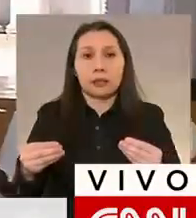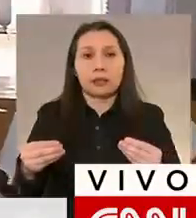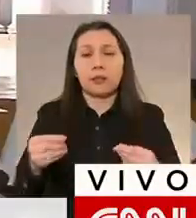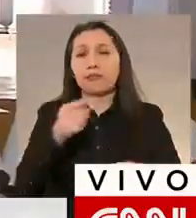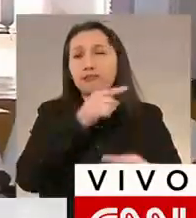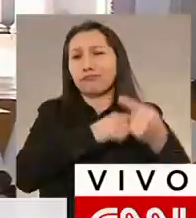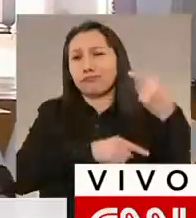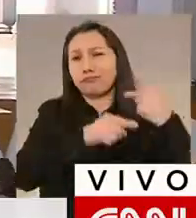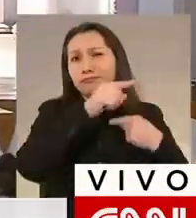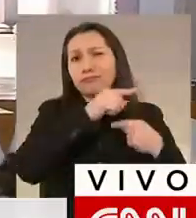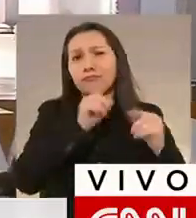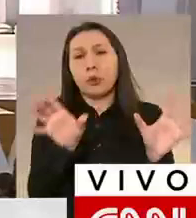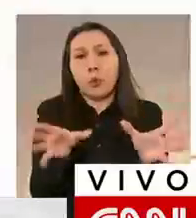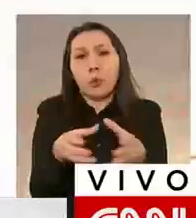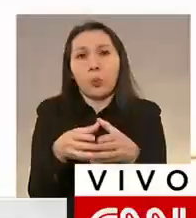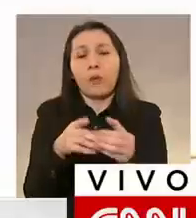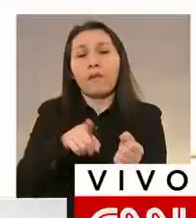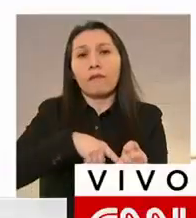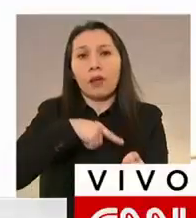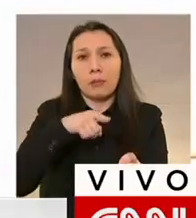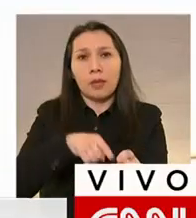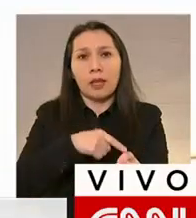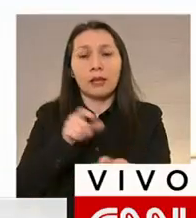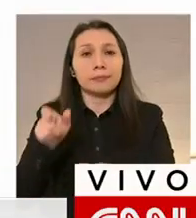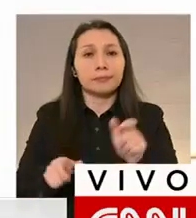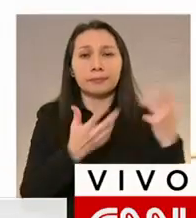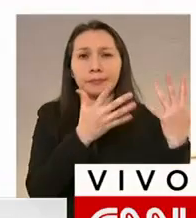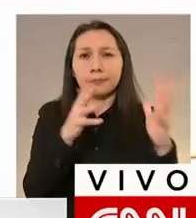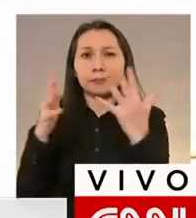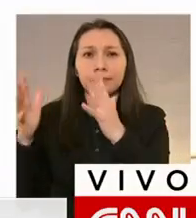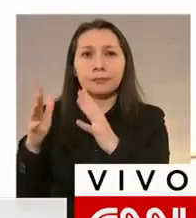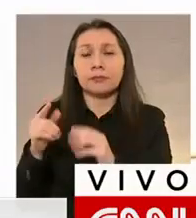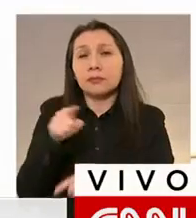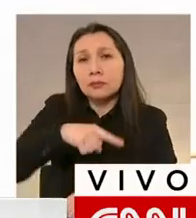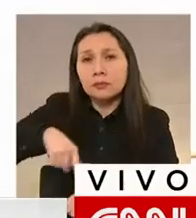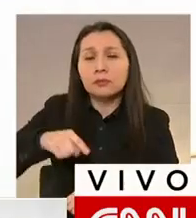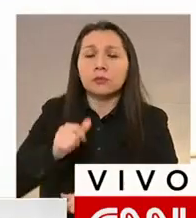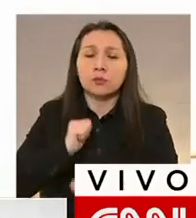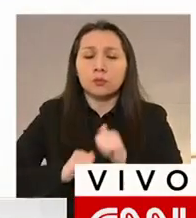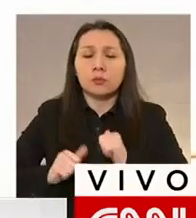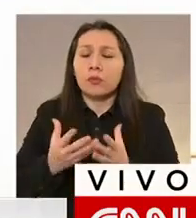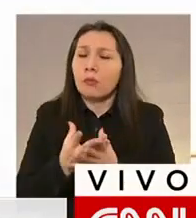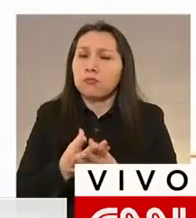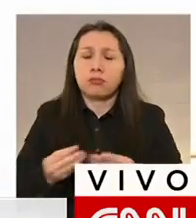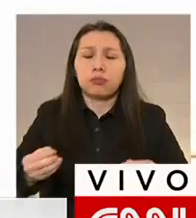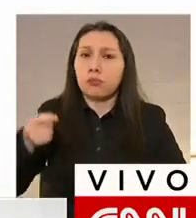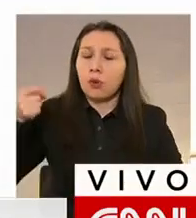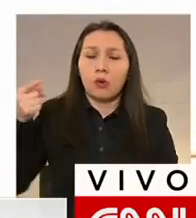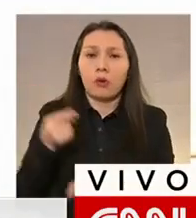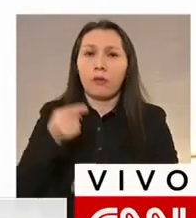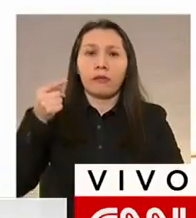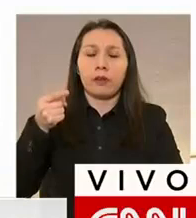histórica organización de familiares de quienes sufrieron la desaparición forzada,